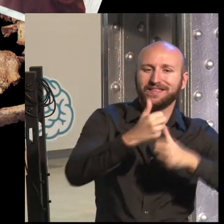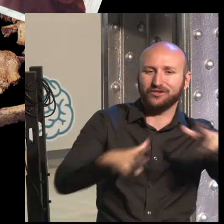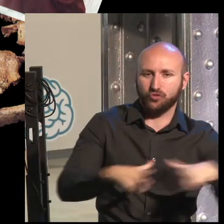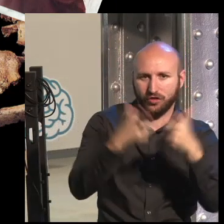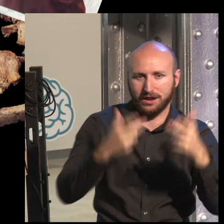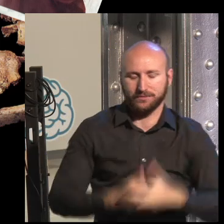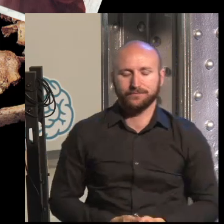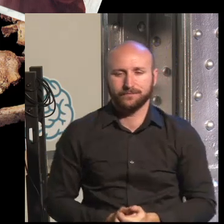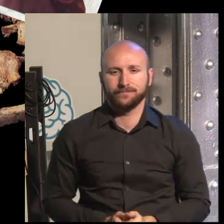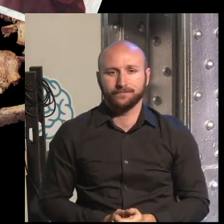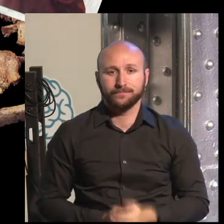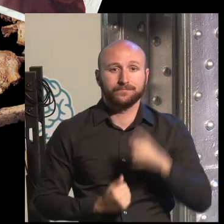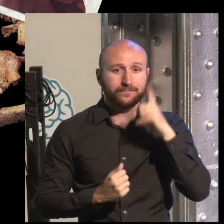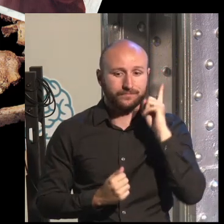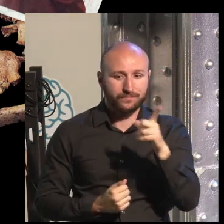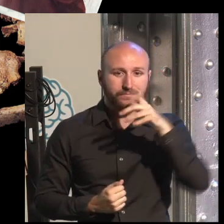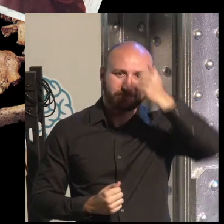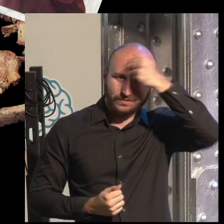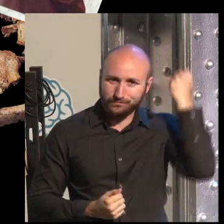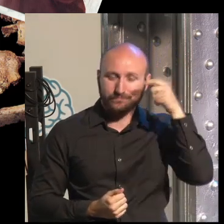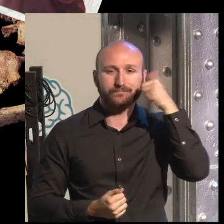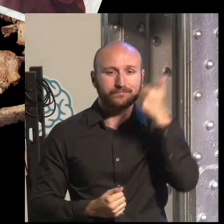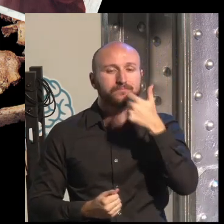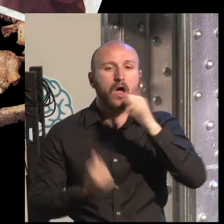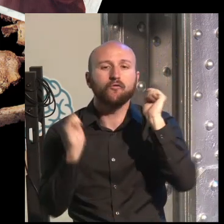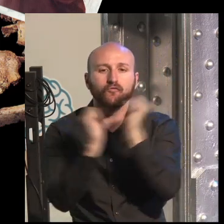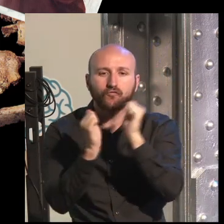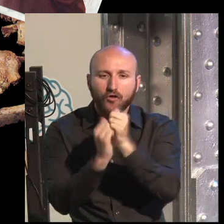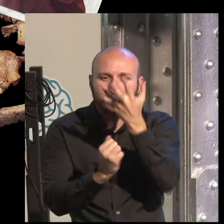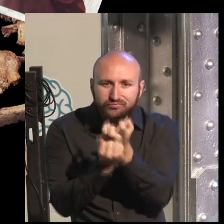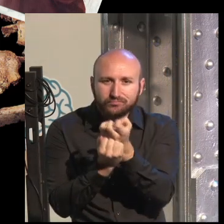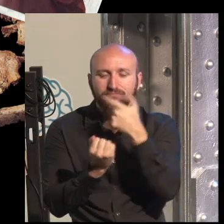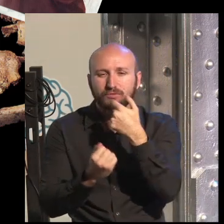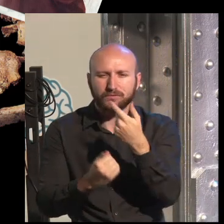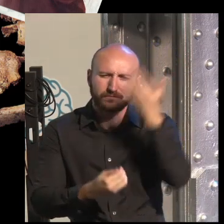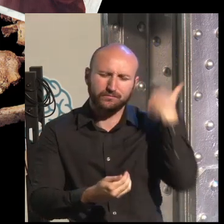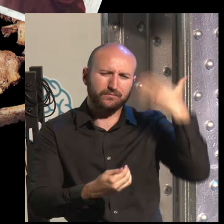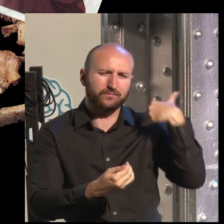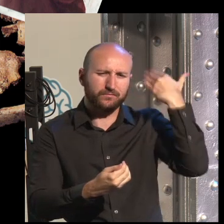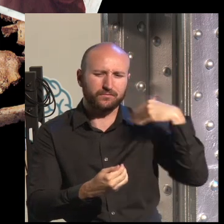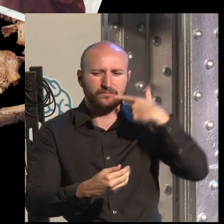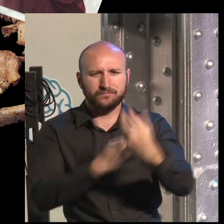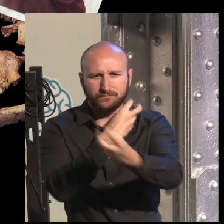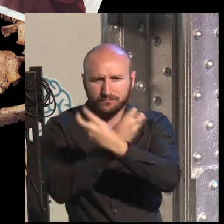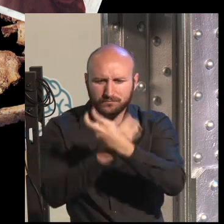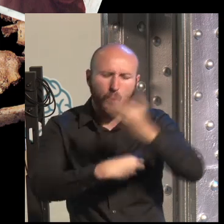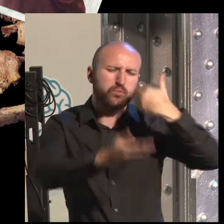ejemplo aquí en la Sierra de Atapuerca. Estos son los fósiles de un yacimiento de hace 900.000